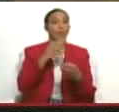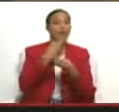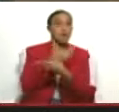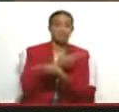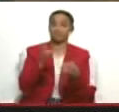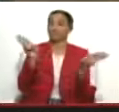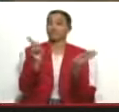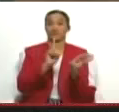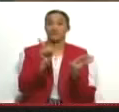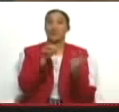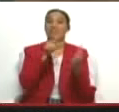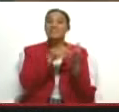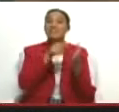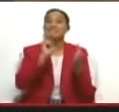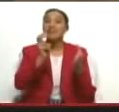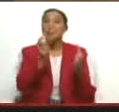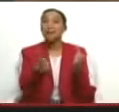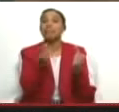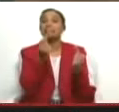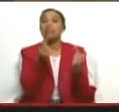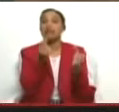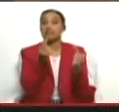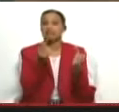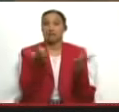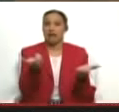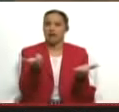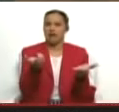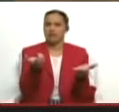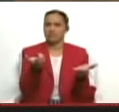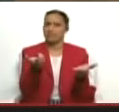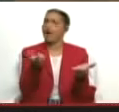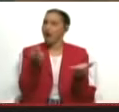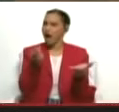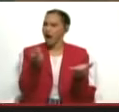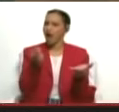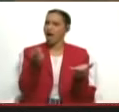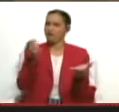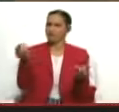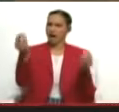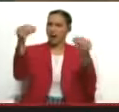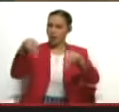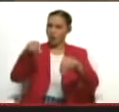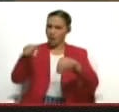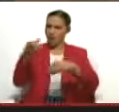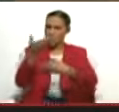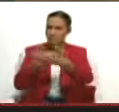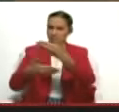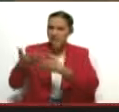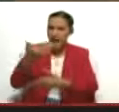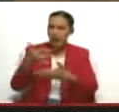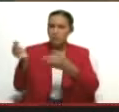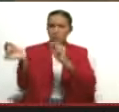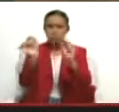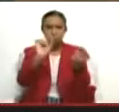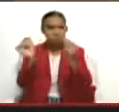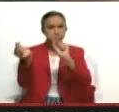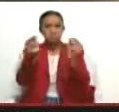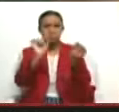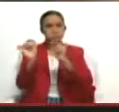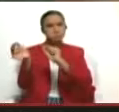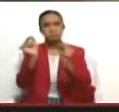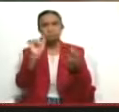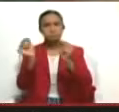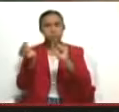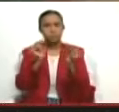delicado se han conseguido intercambios similares a este que estoy mencionando con